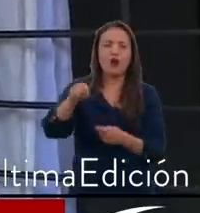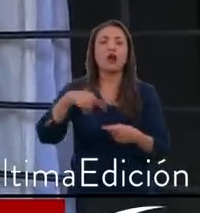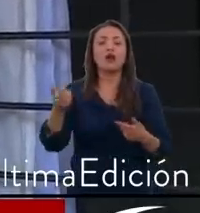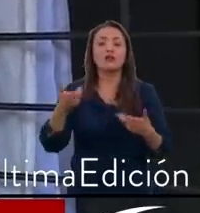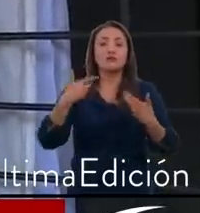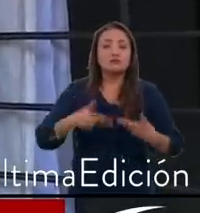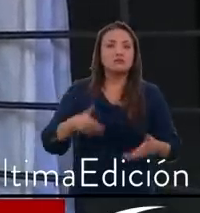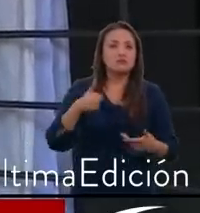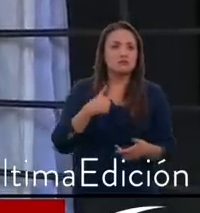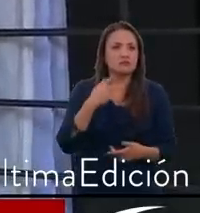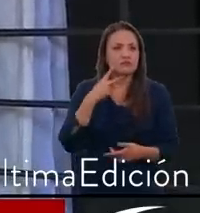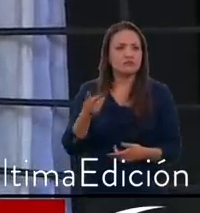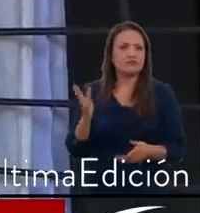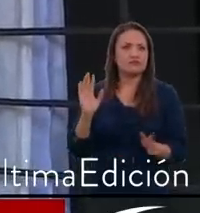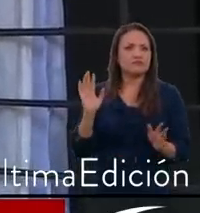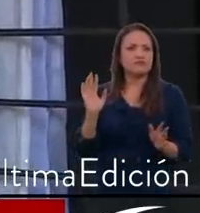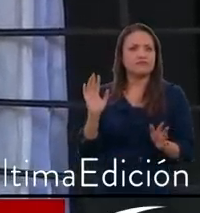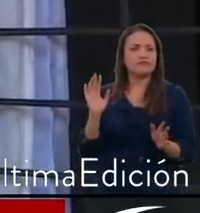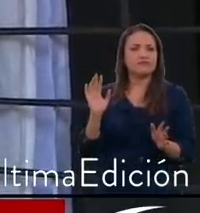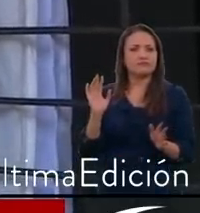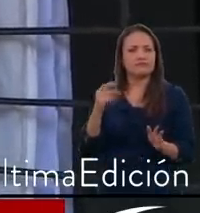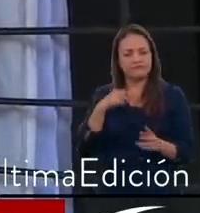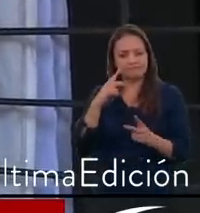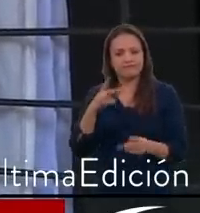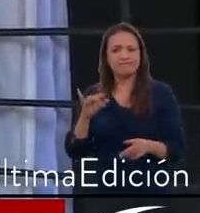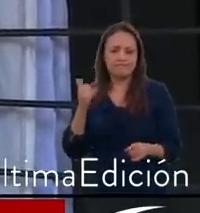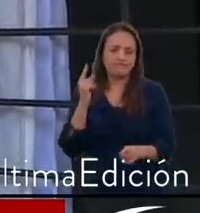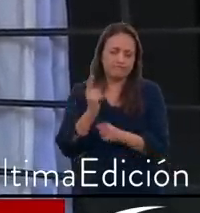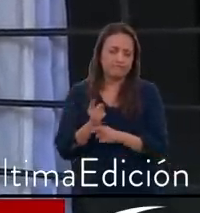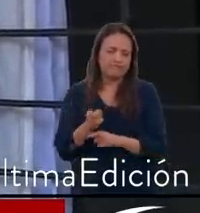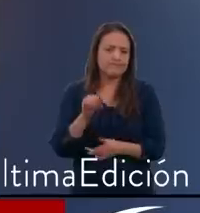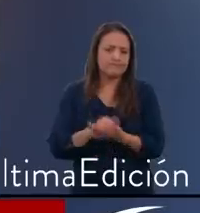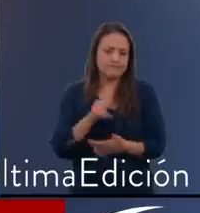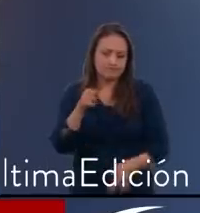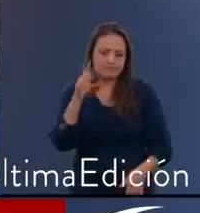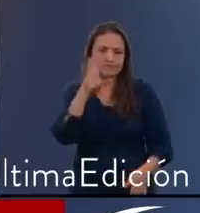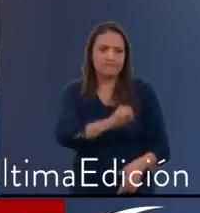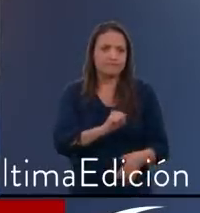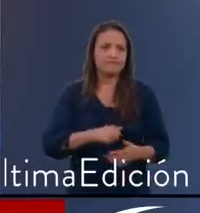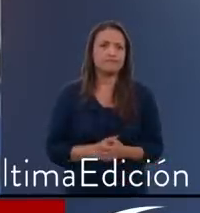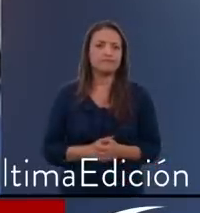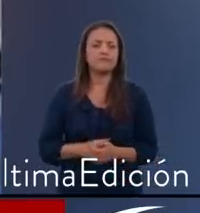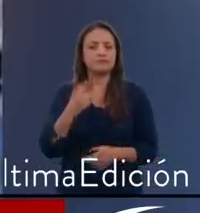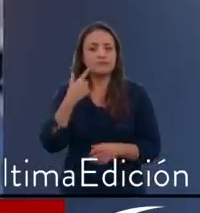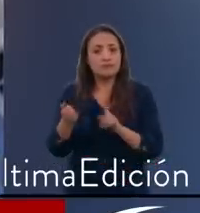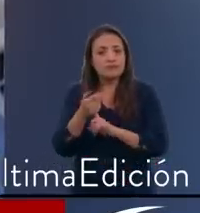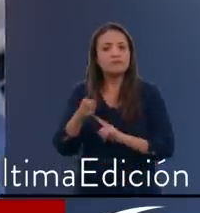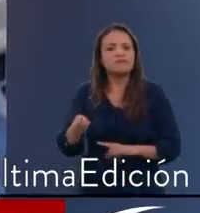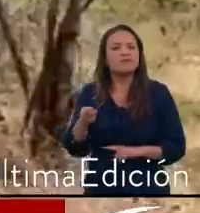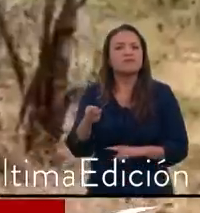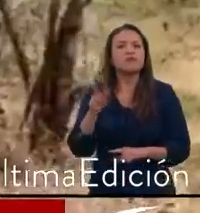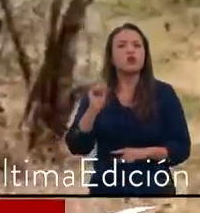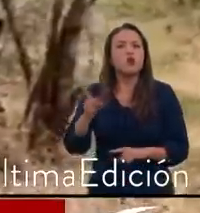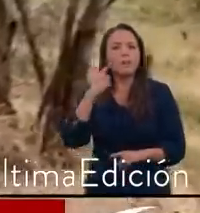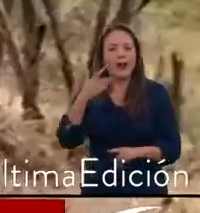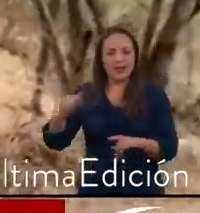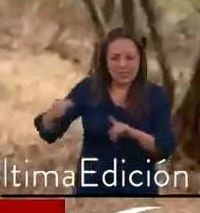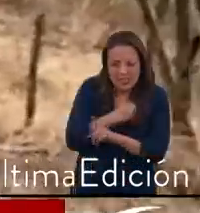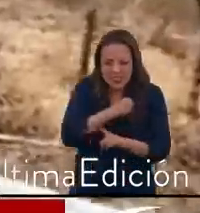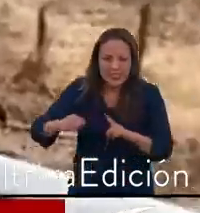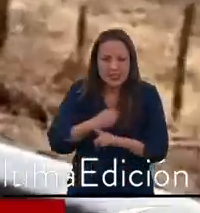cuerpo yo tengo año conociendo y entonces sí la identifiqué por eso y dicen que presentaba signos de tortura